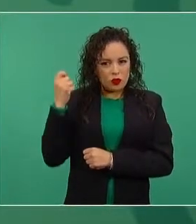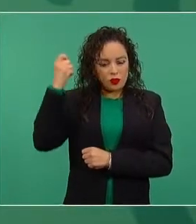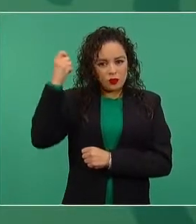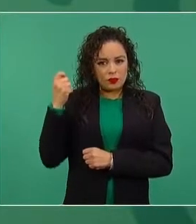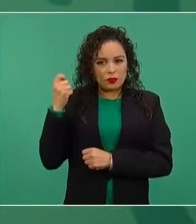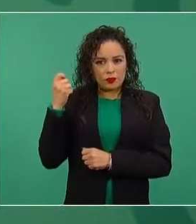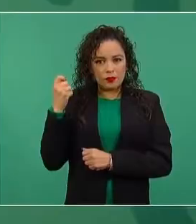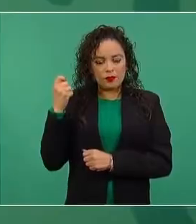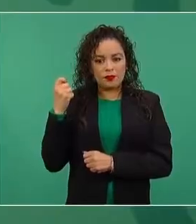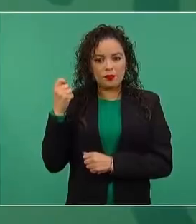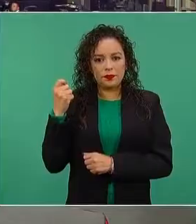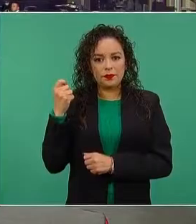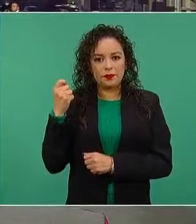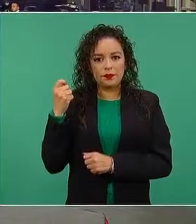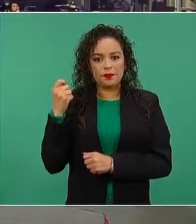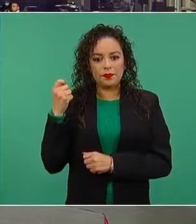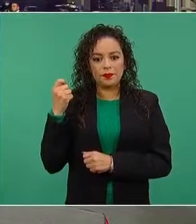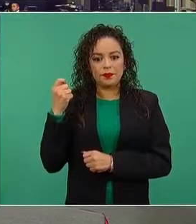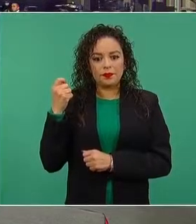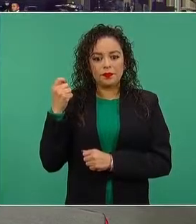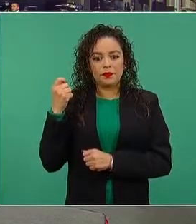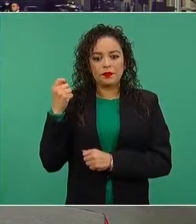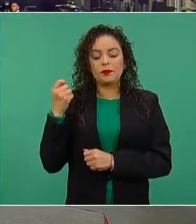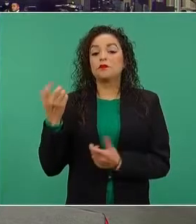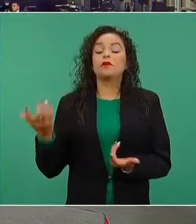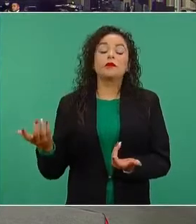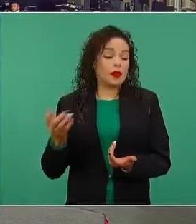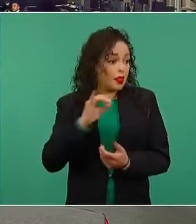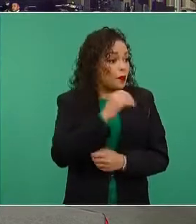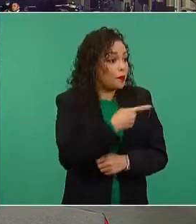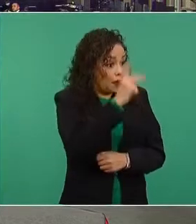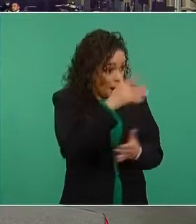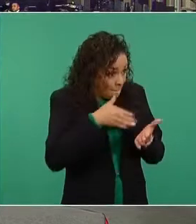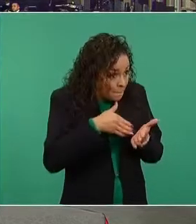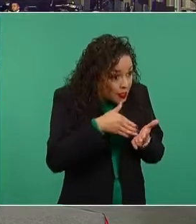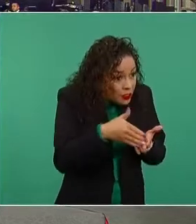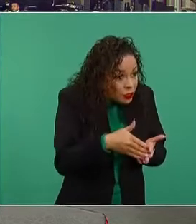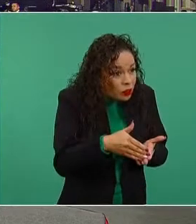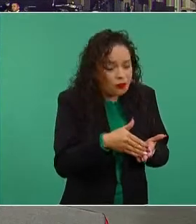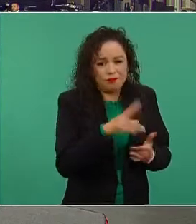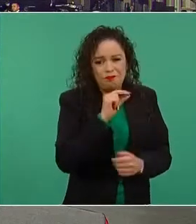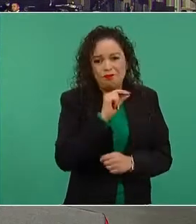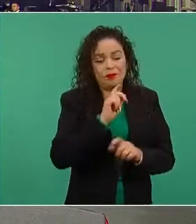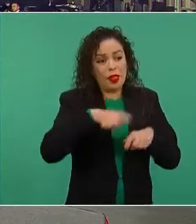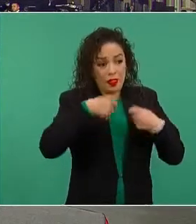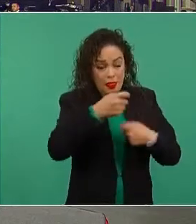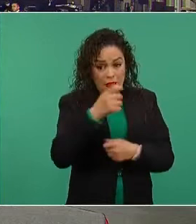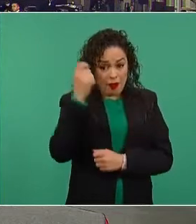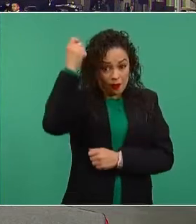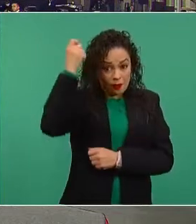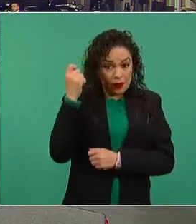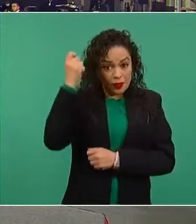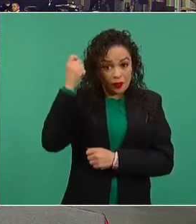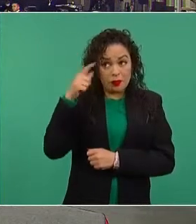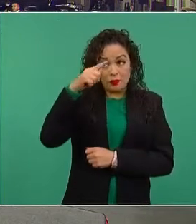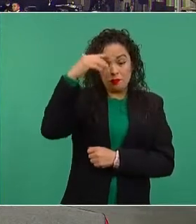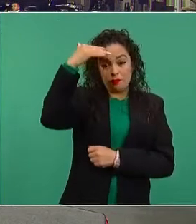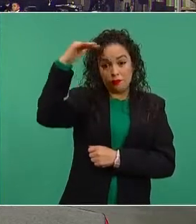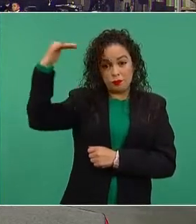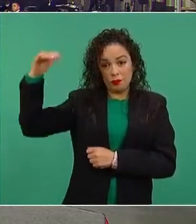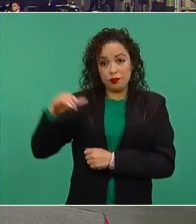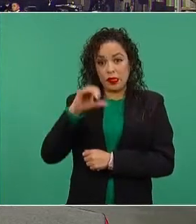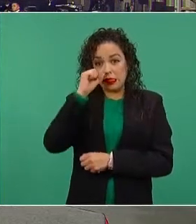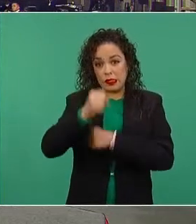Que además no serían millones, presidente, porque la pensión que se le otorga a las personas mayores de 60 y